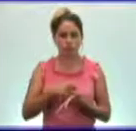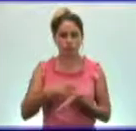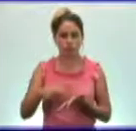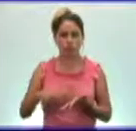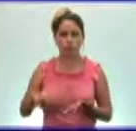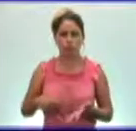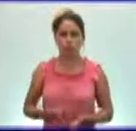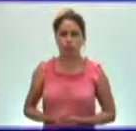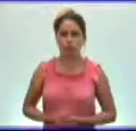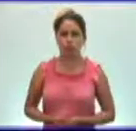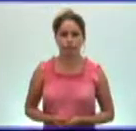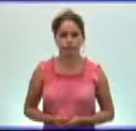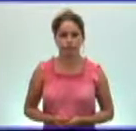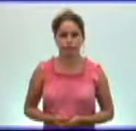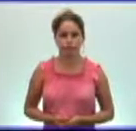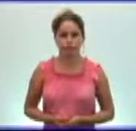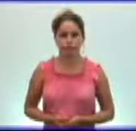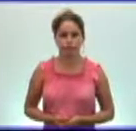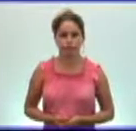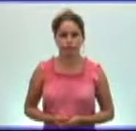copiar la información.